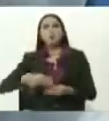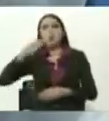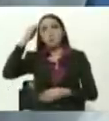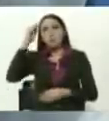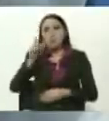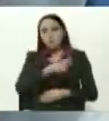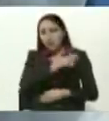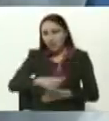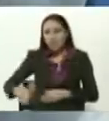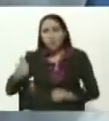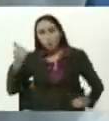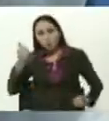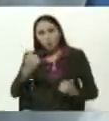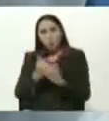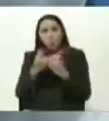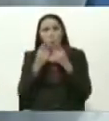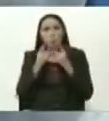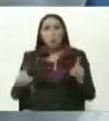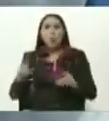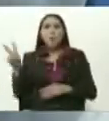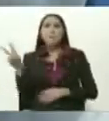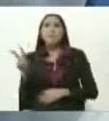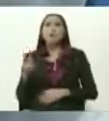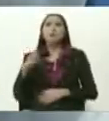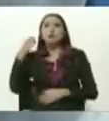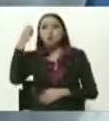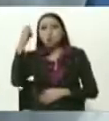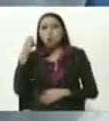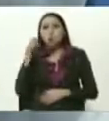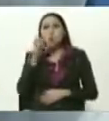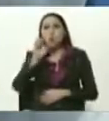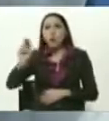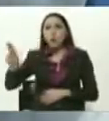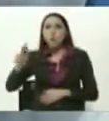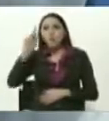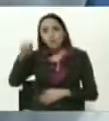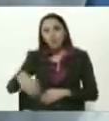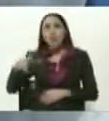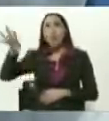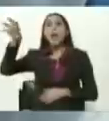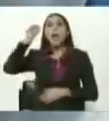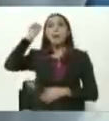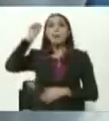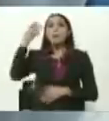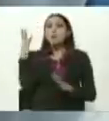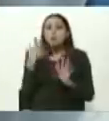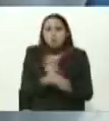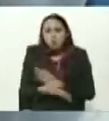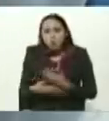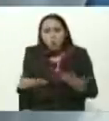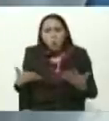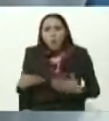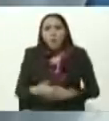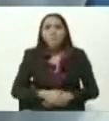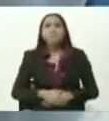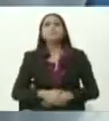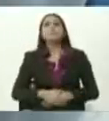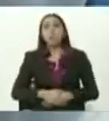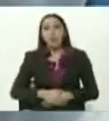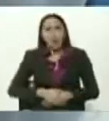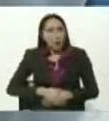de apoyo a la democracia venezolana de la Unión Europea, que ha entendido que tiene que ser así,